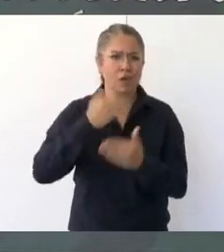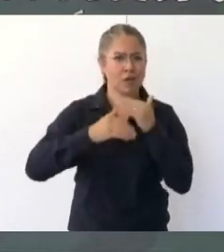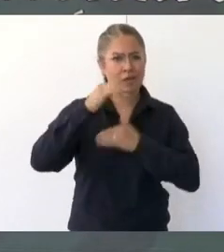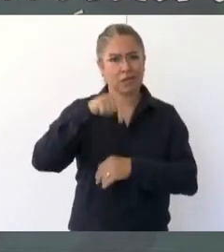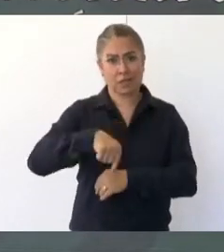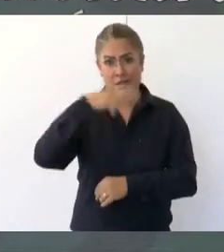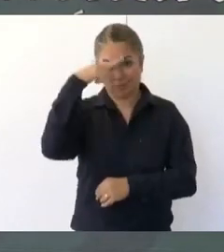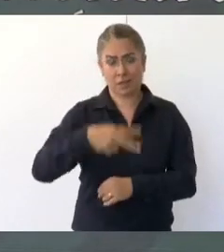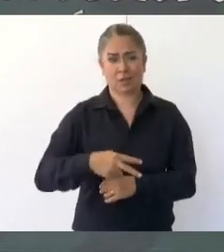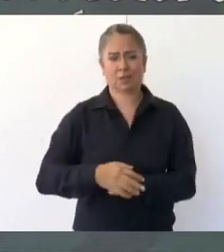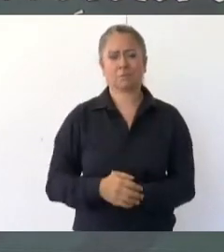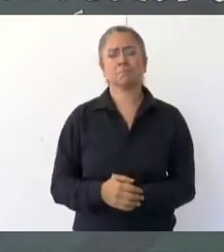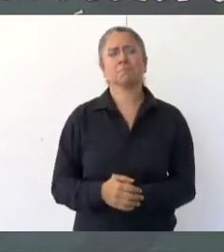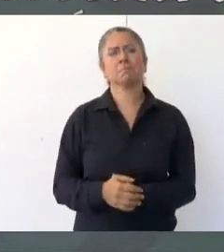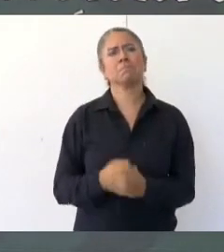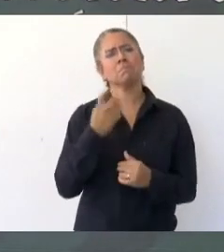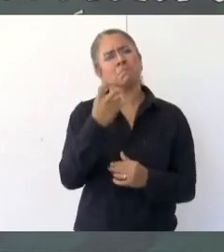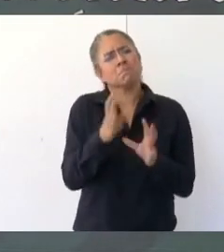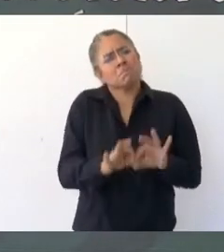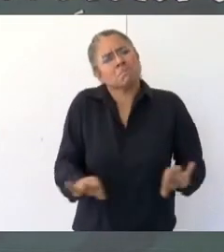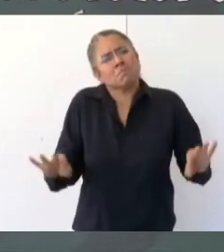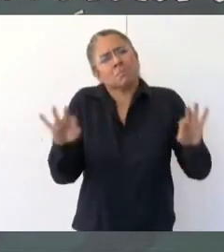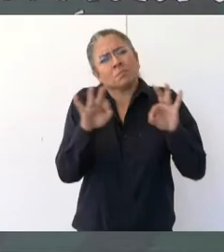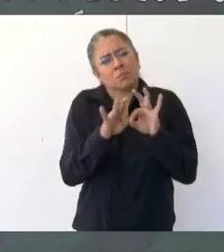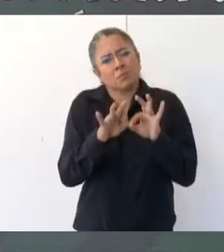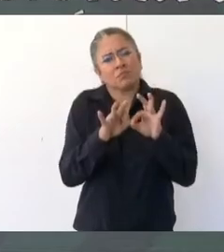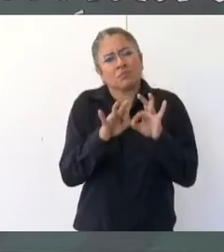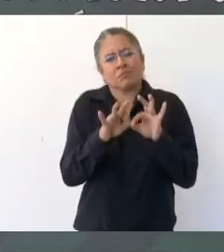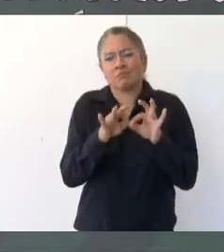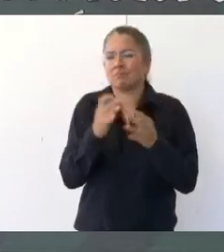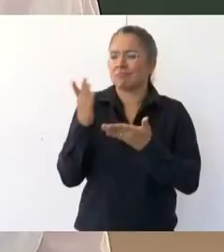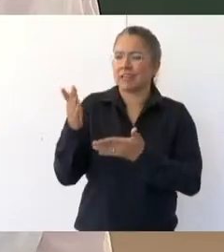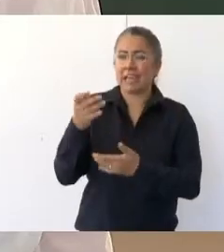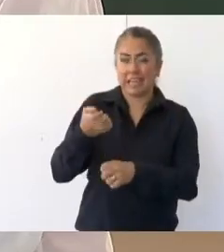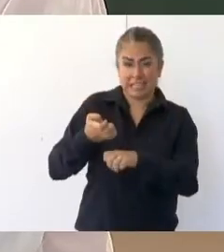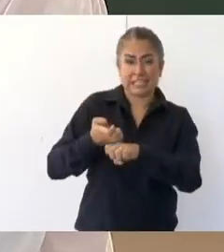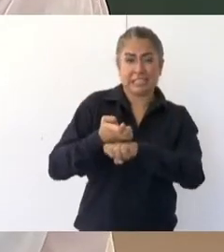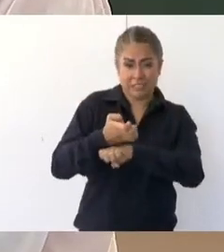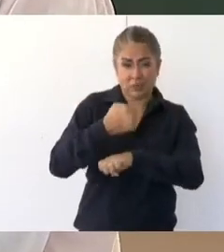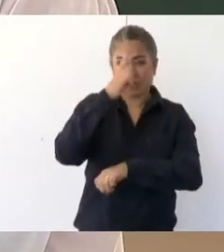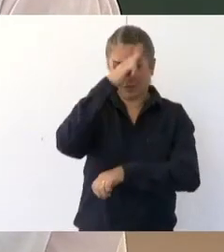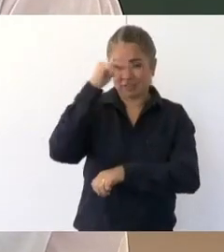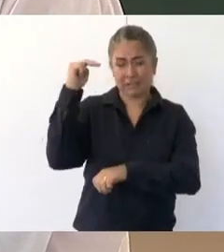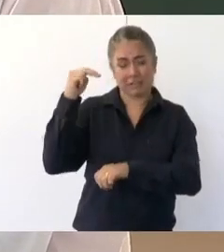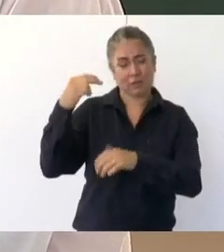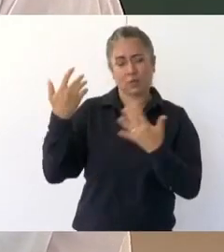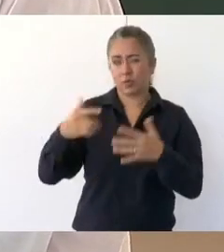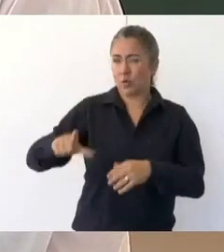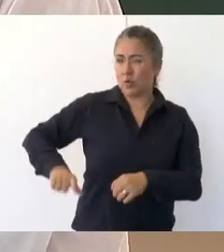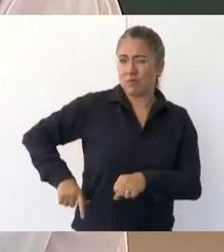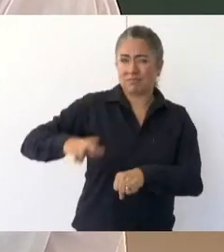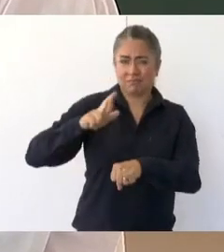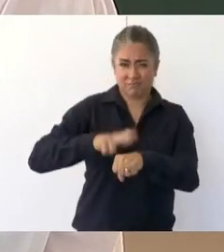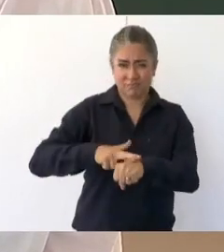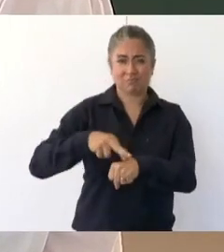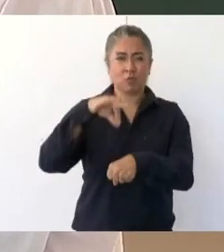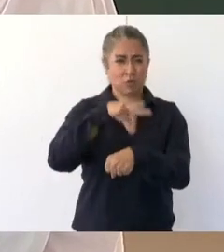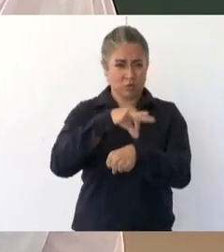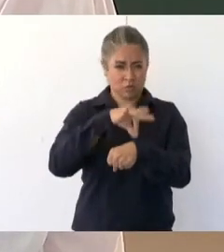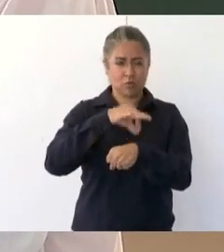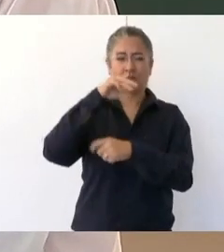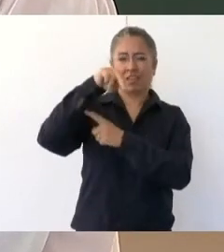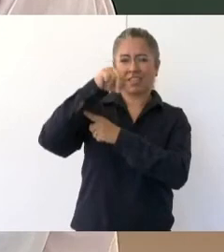y resaltar la contribución del gobierno del estado de Nayarit y particularmente de su gobernador, del doctor Miguel Ángel Navarro